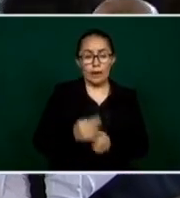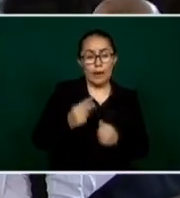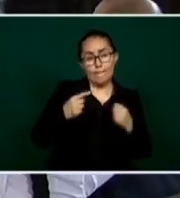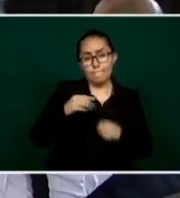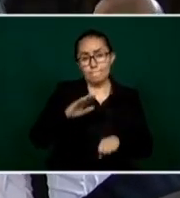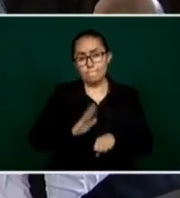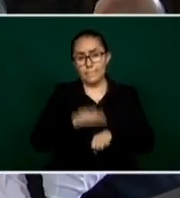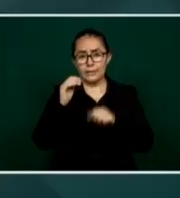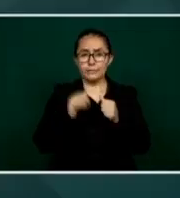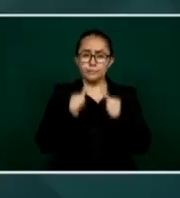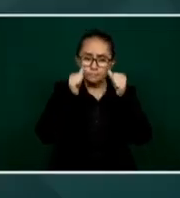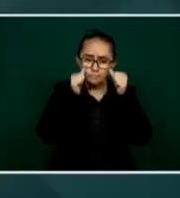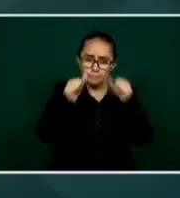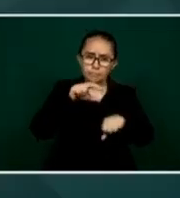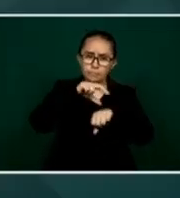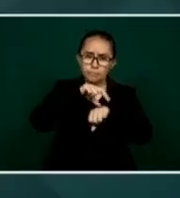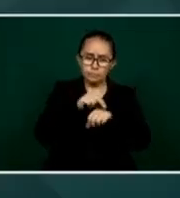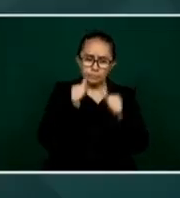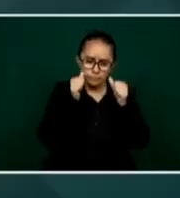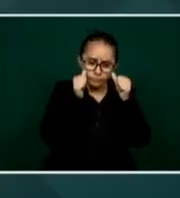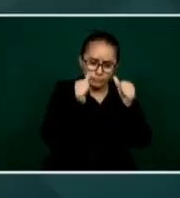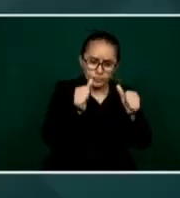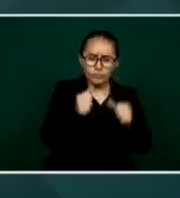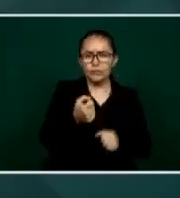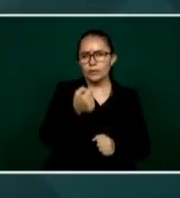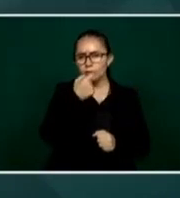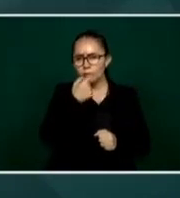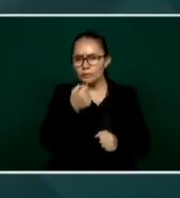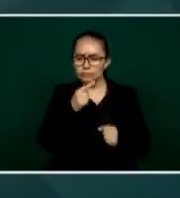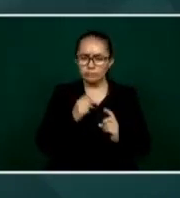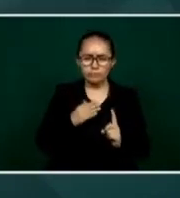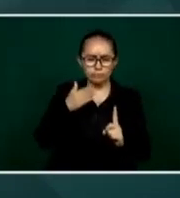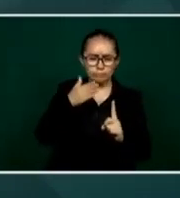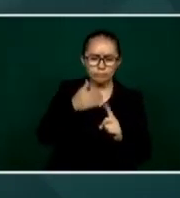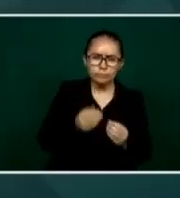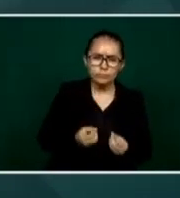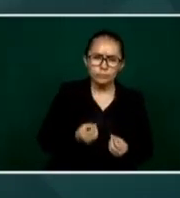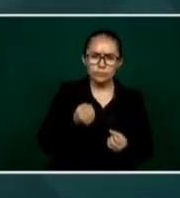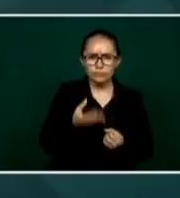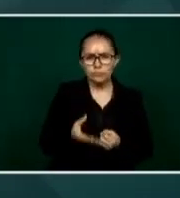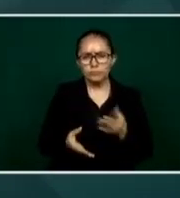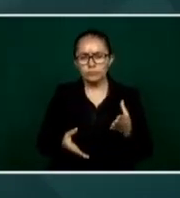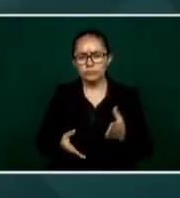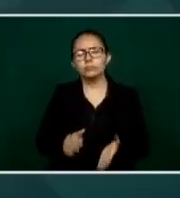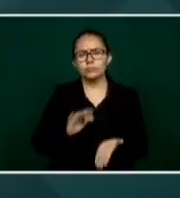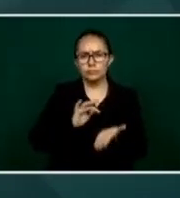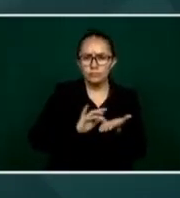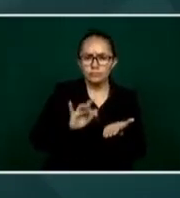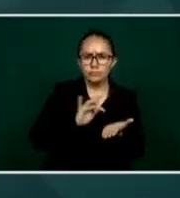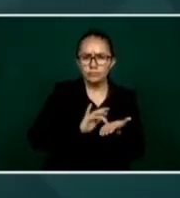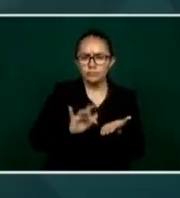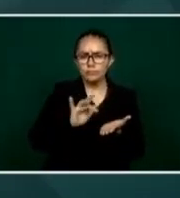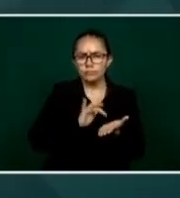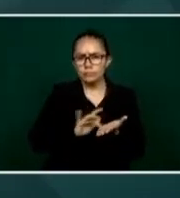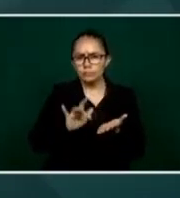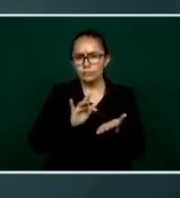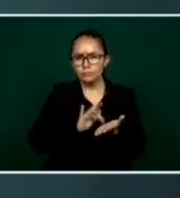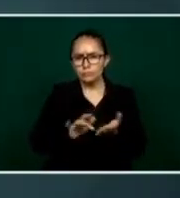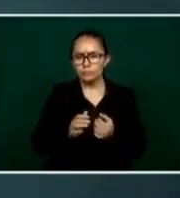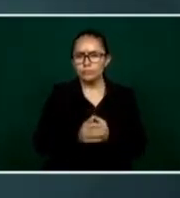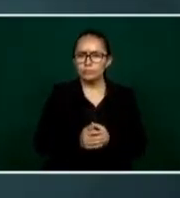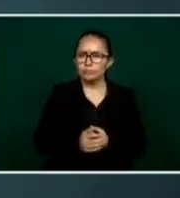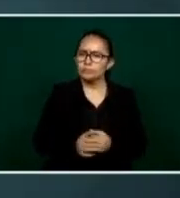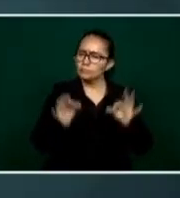médica, medicamentos gratuitos, atención médica y medicamentos de